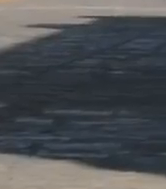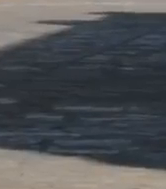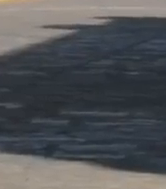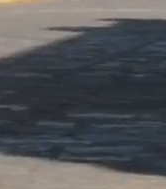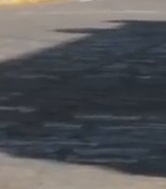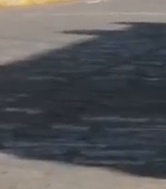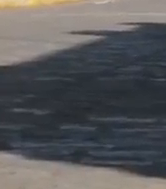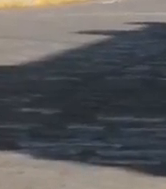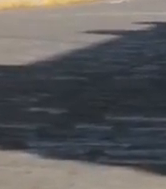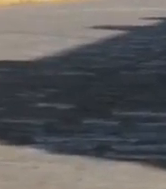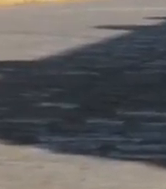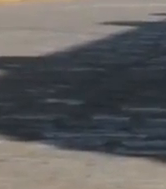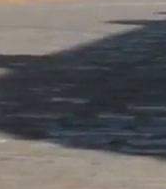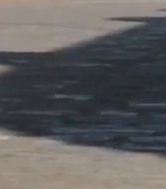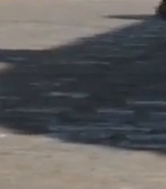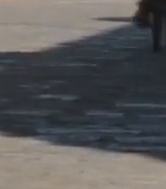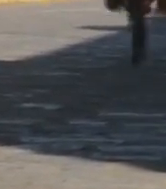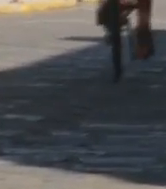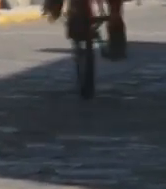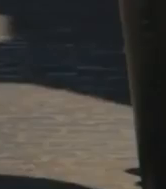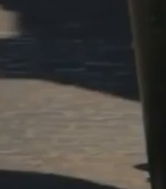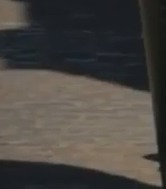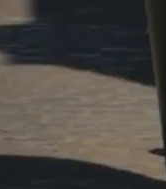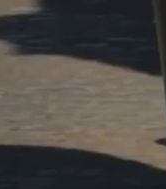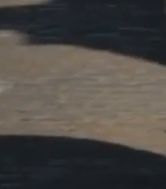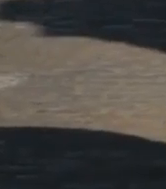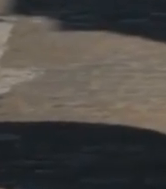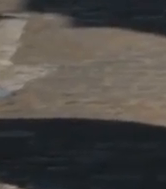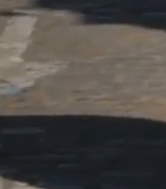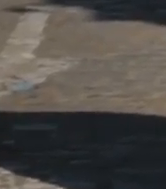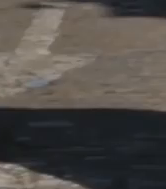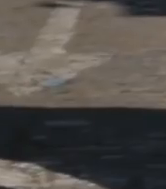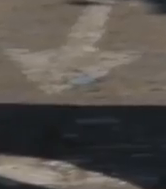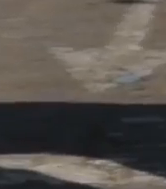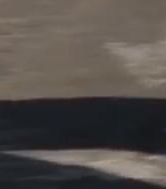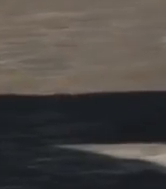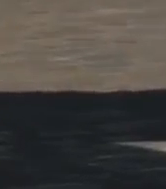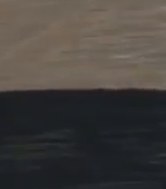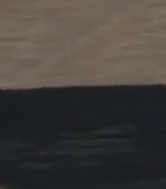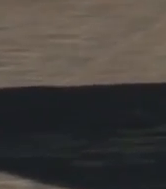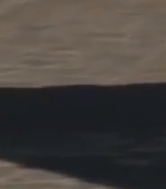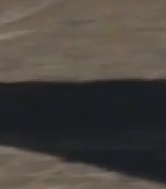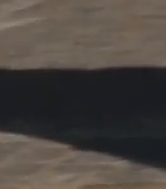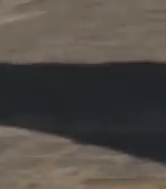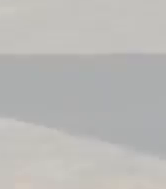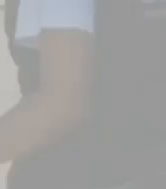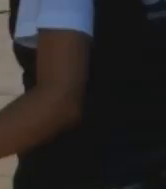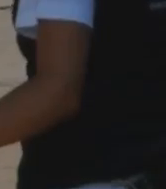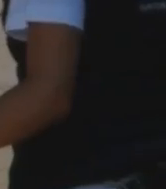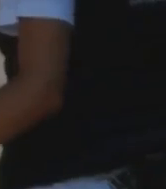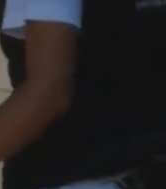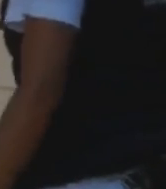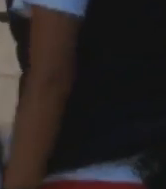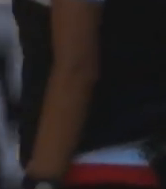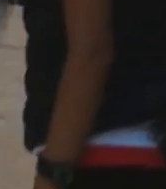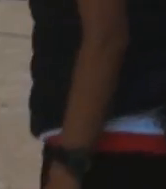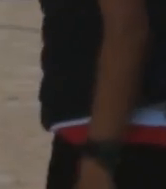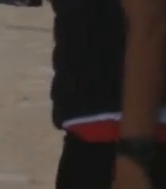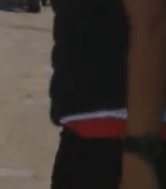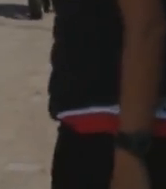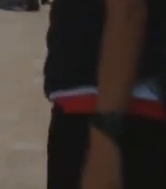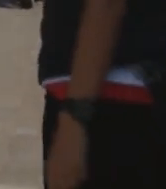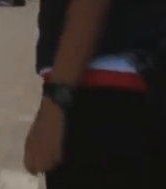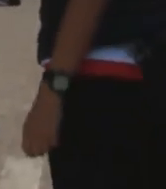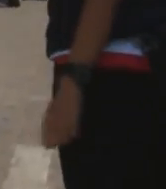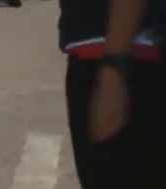emotivo para Eduardo Díaz, quien recientemente había sufrido la pérdida de un ser querido, y la justa deportiva lo motivó a dar su mejor